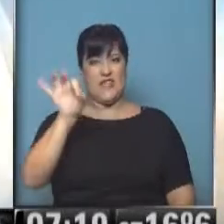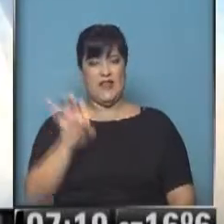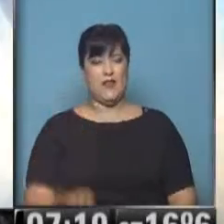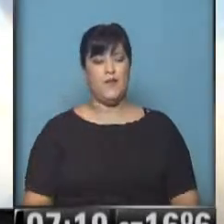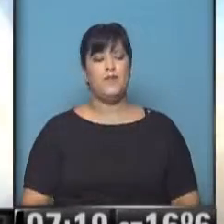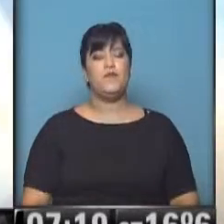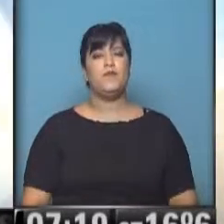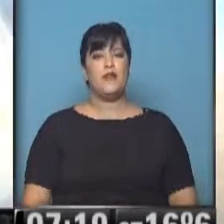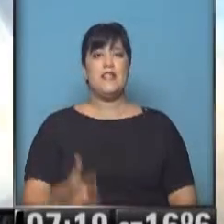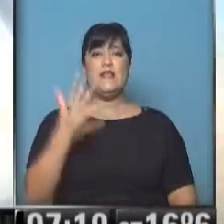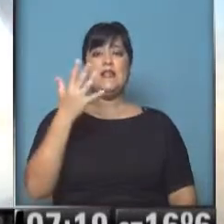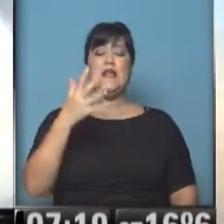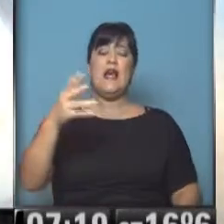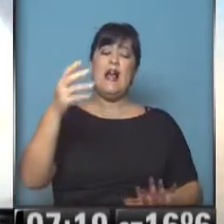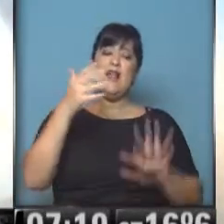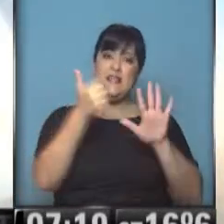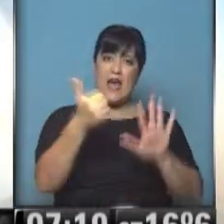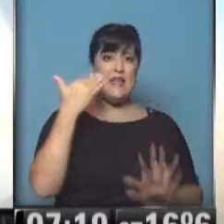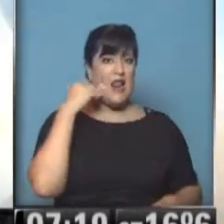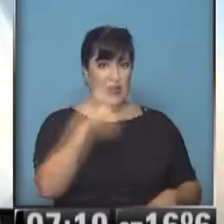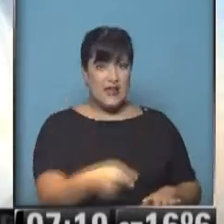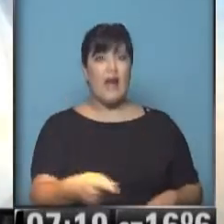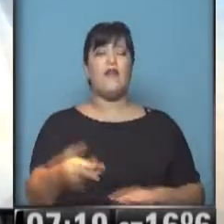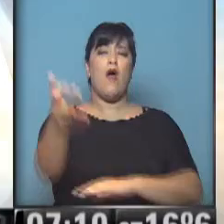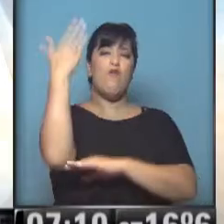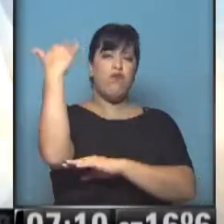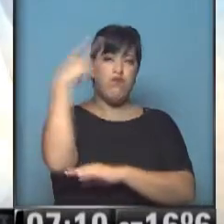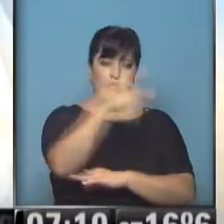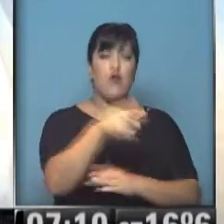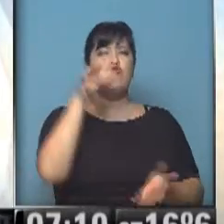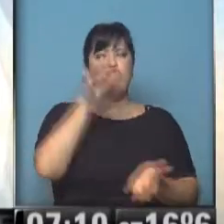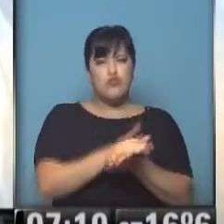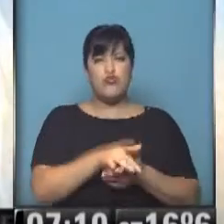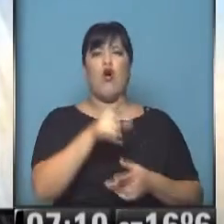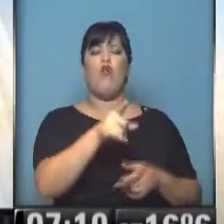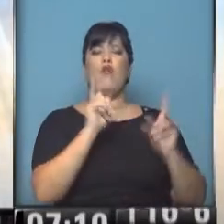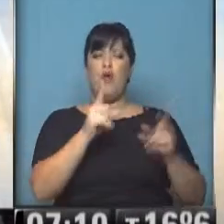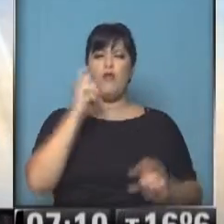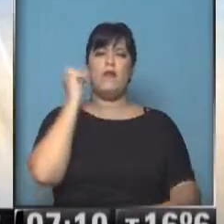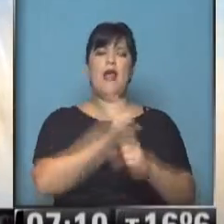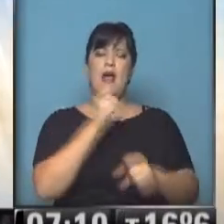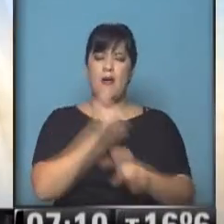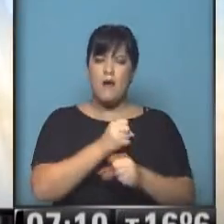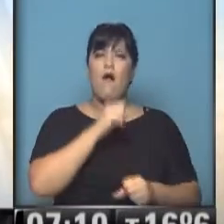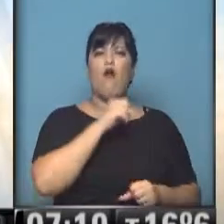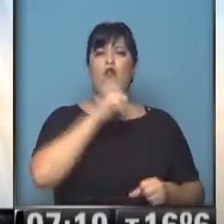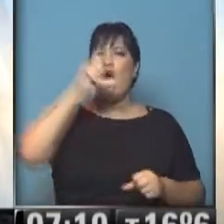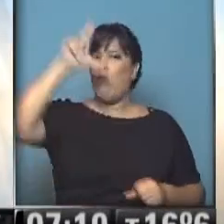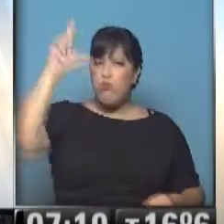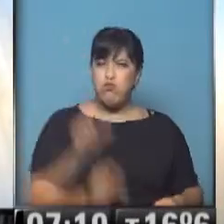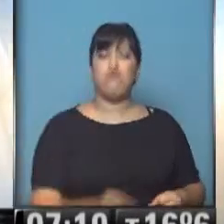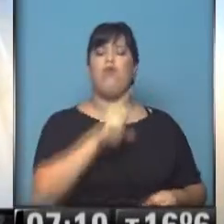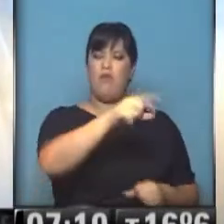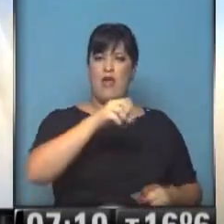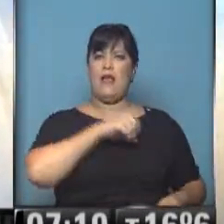Media hora más tarde, a las 18 horas, conferencia sobre la trata laboral en el sector agrario. Se trata de explotación sexual y